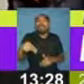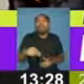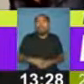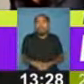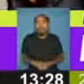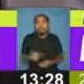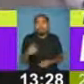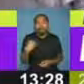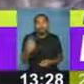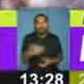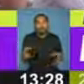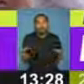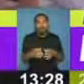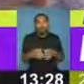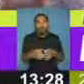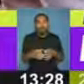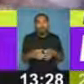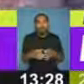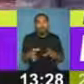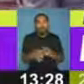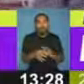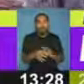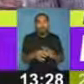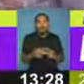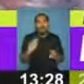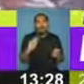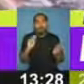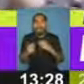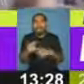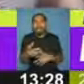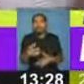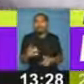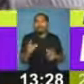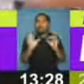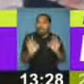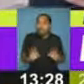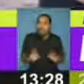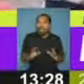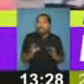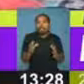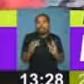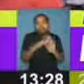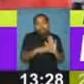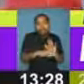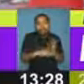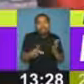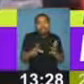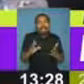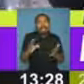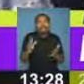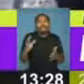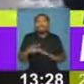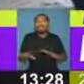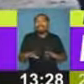único proyecto político que tiene una solución ordenada para la Argentina, para salir de esta crisis económica y social que